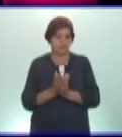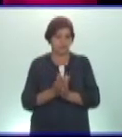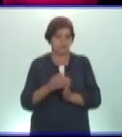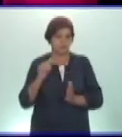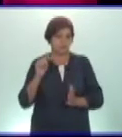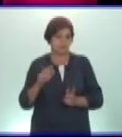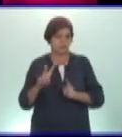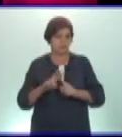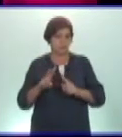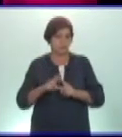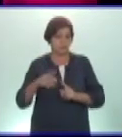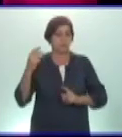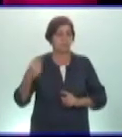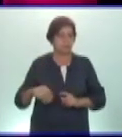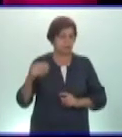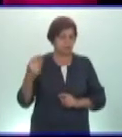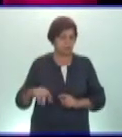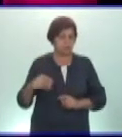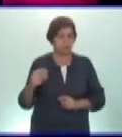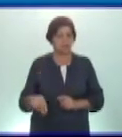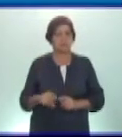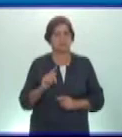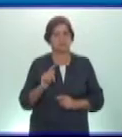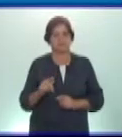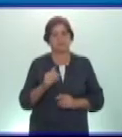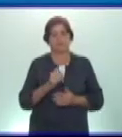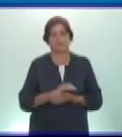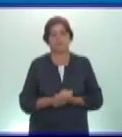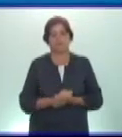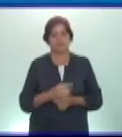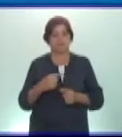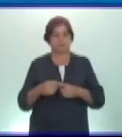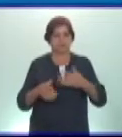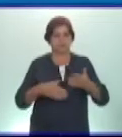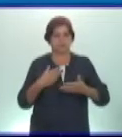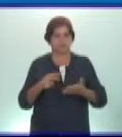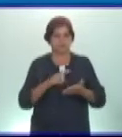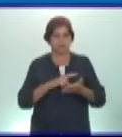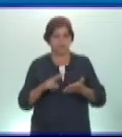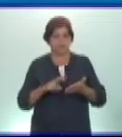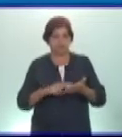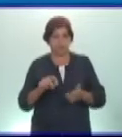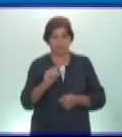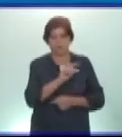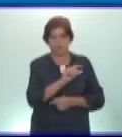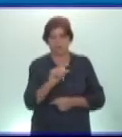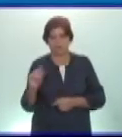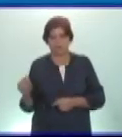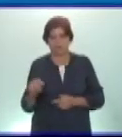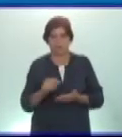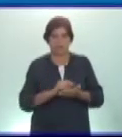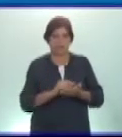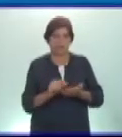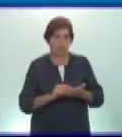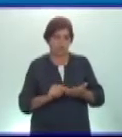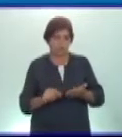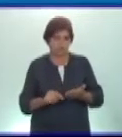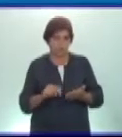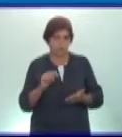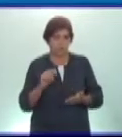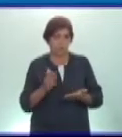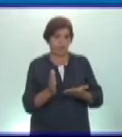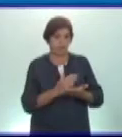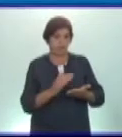el adverbio. Vamos entonces a la siguiente actividad. Lee las siguientes oraciones, copia en tu libreta los